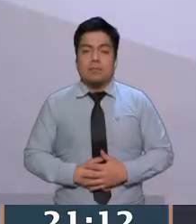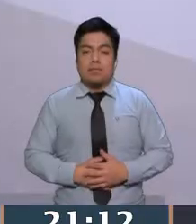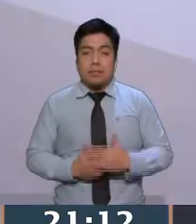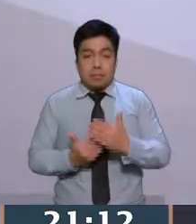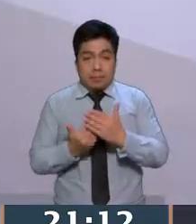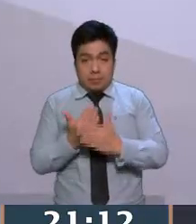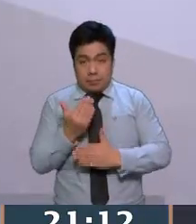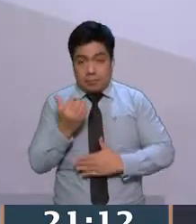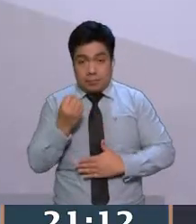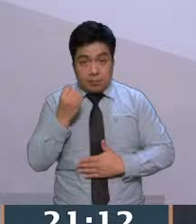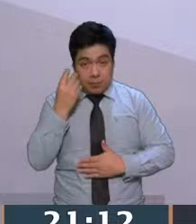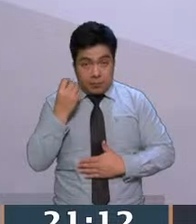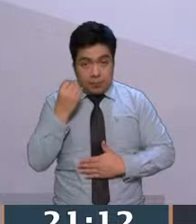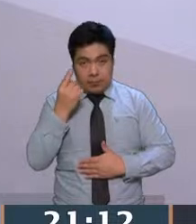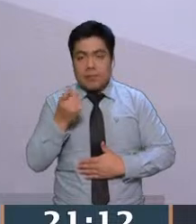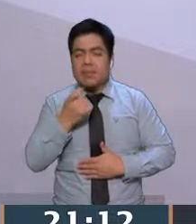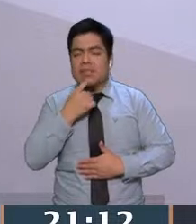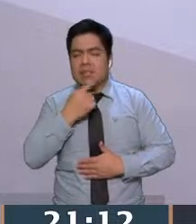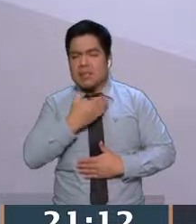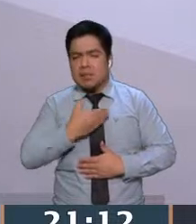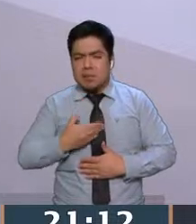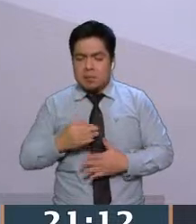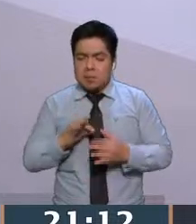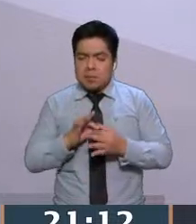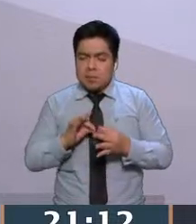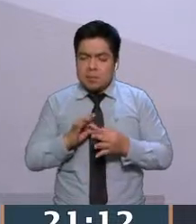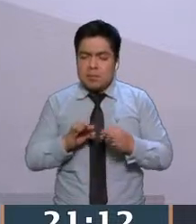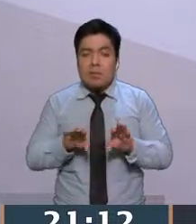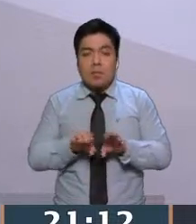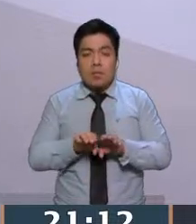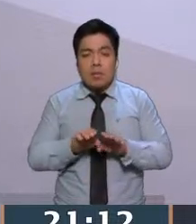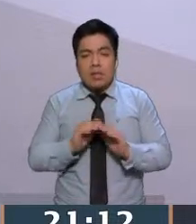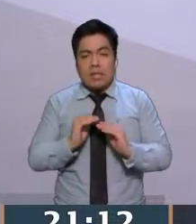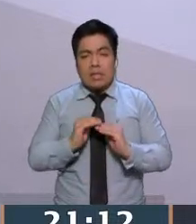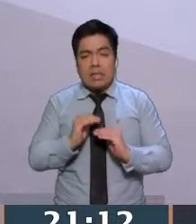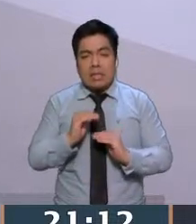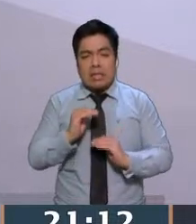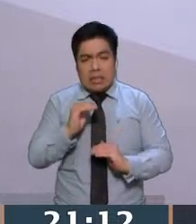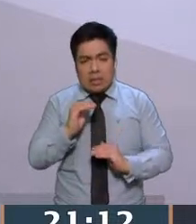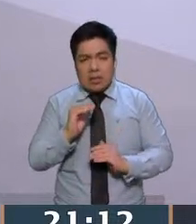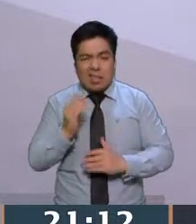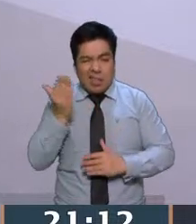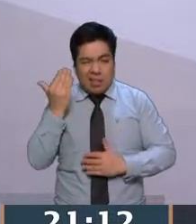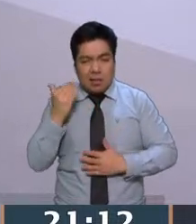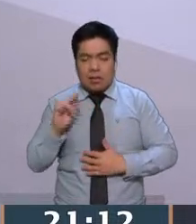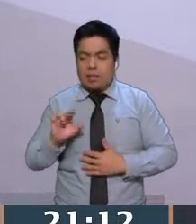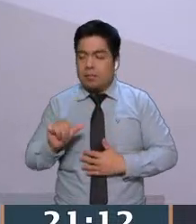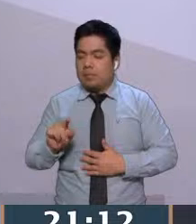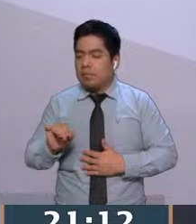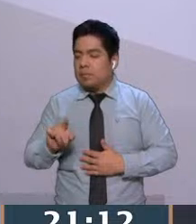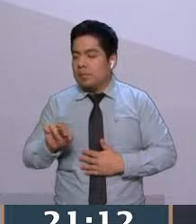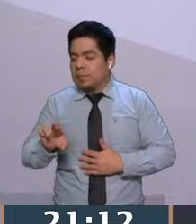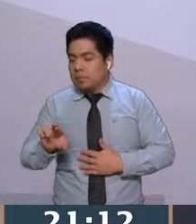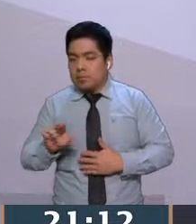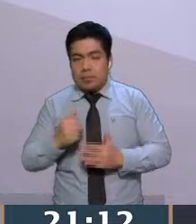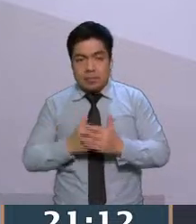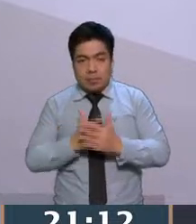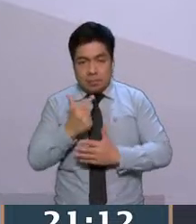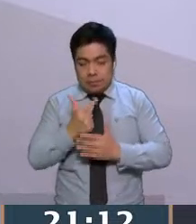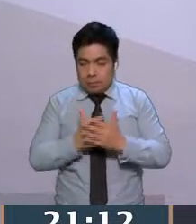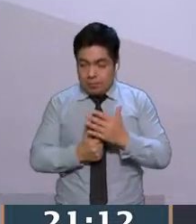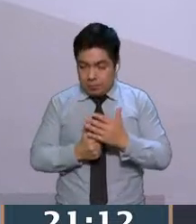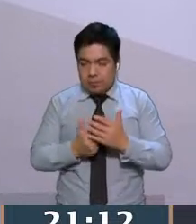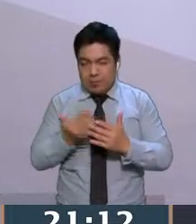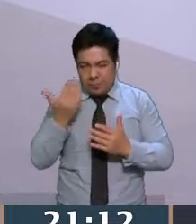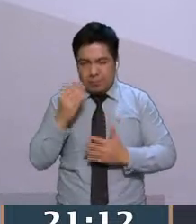Esta mañana en la conferencia matutina el presidente habló sobre cómo aumentó la desigualdad en el periodo neoliberal y utilizó como referente la lista de los hombres más